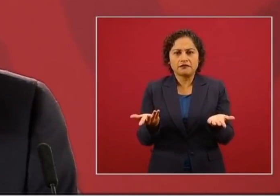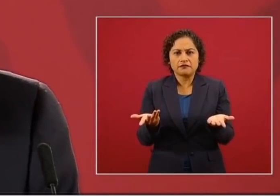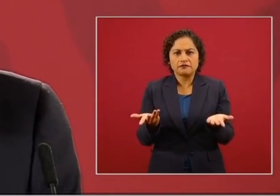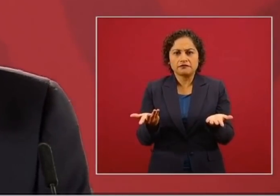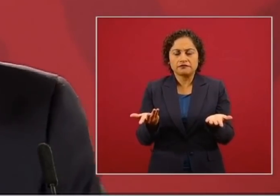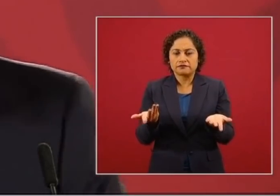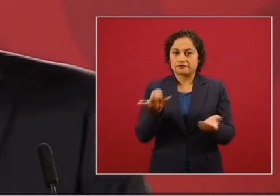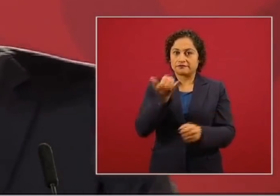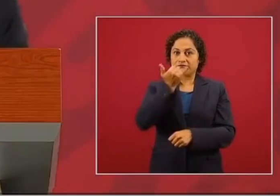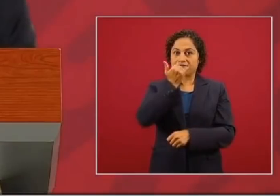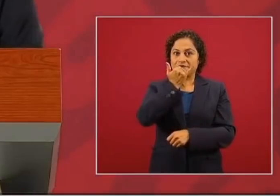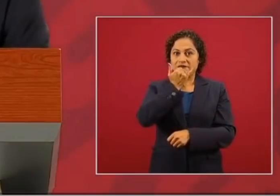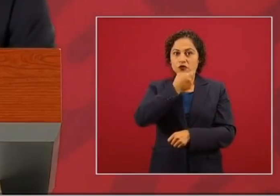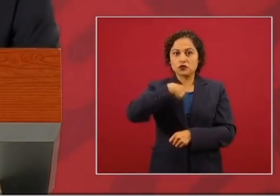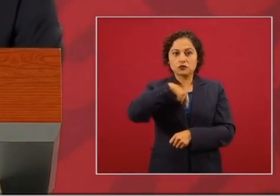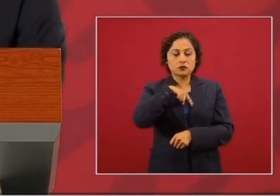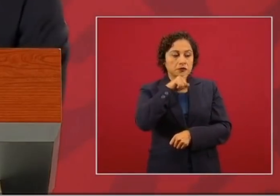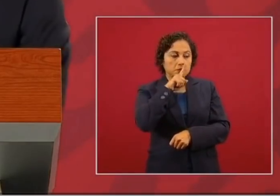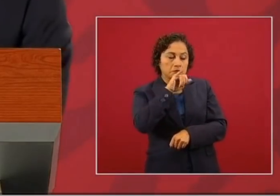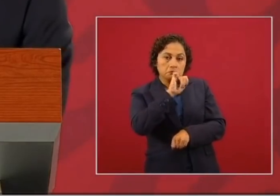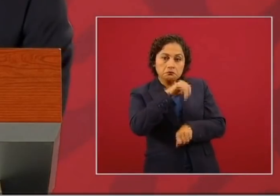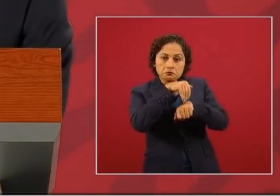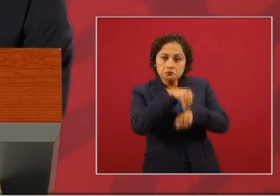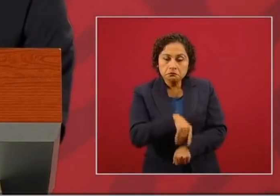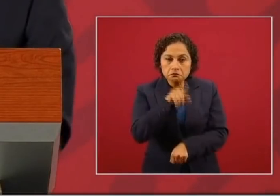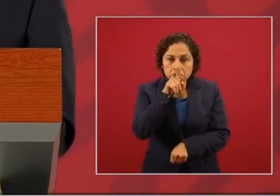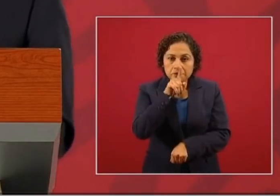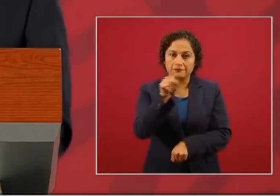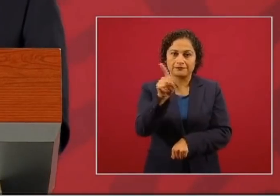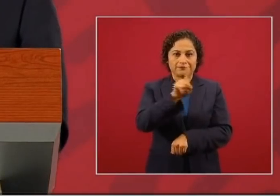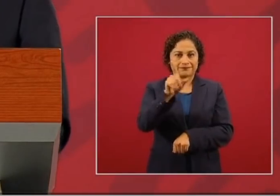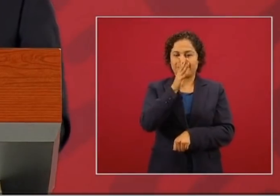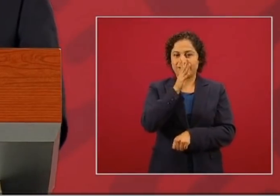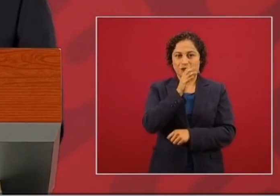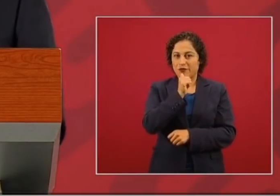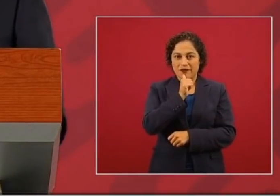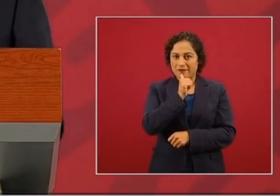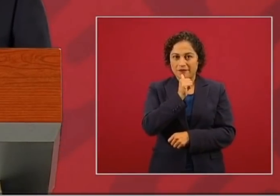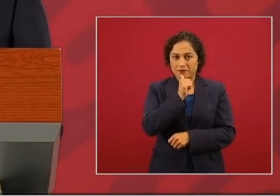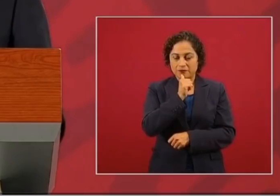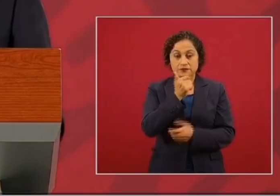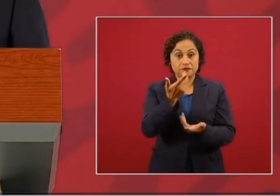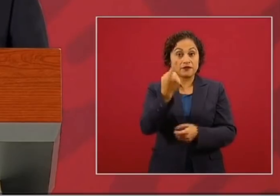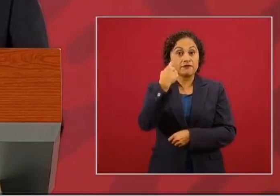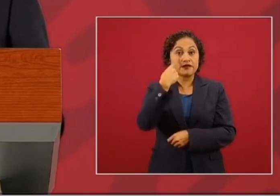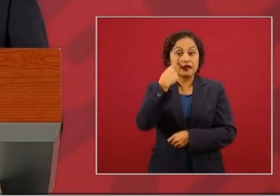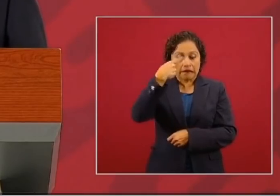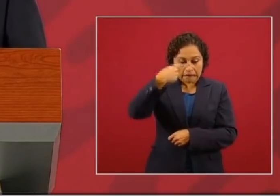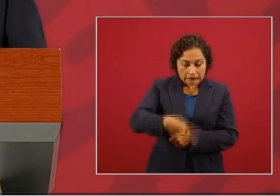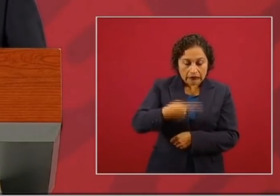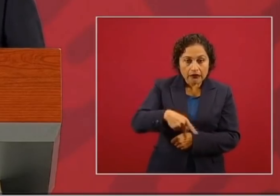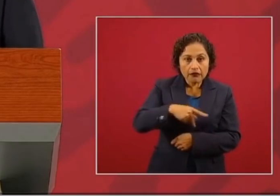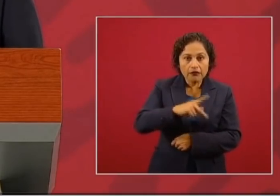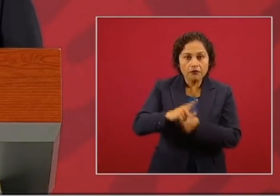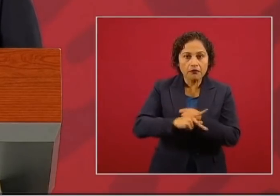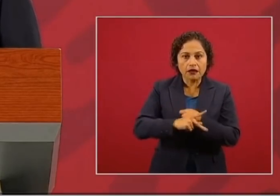No nos podemos quedar callados, y aquí está prohibido prohibir